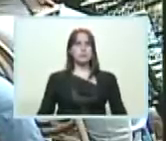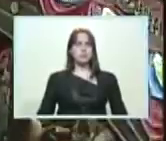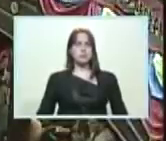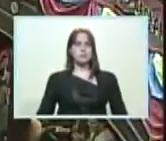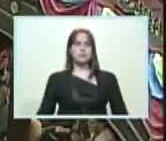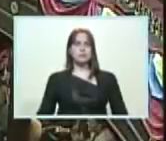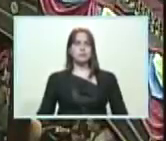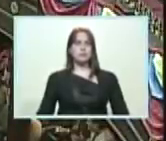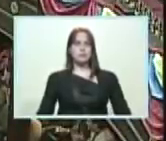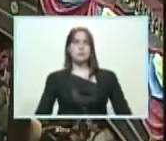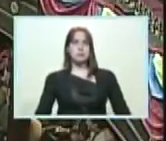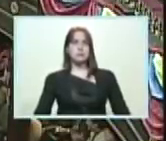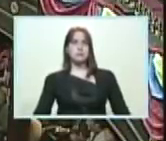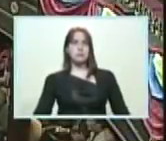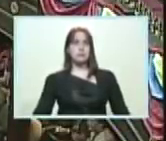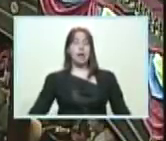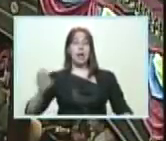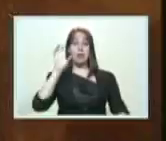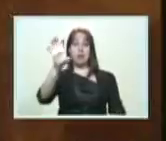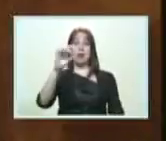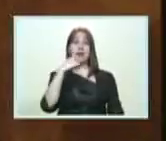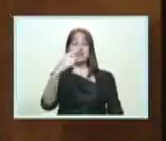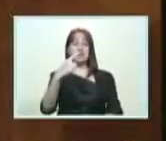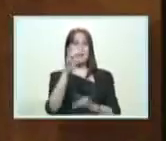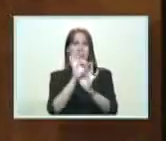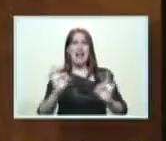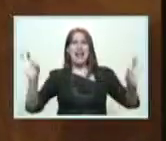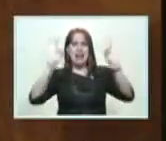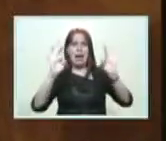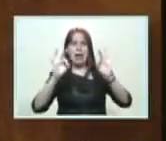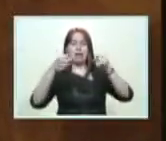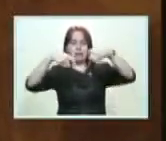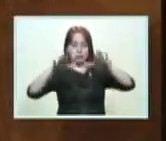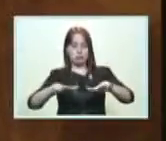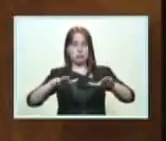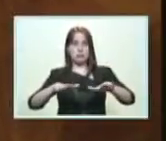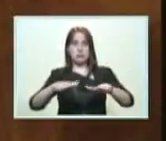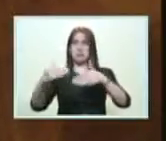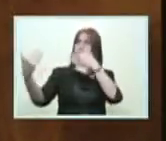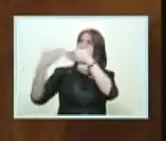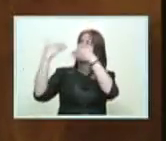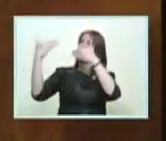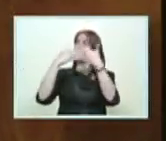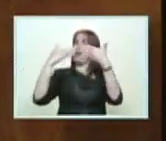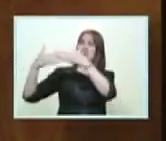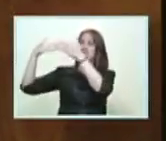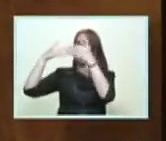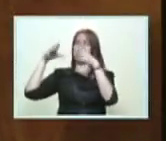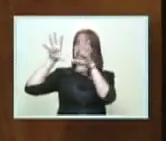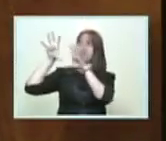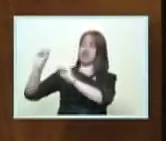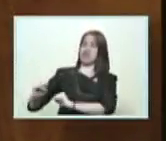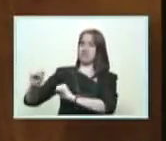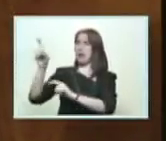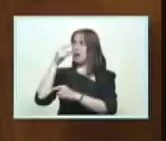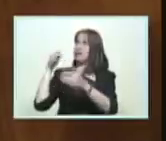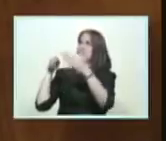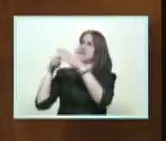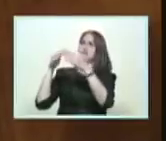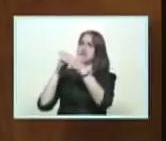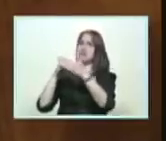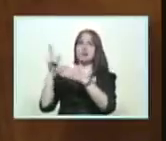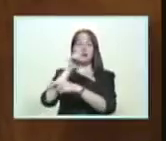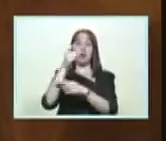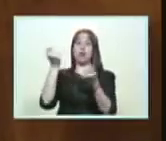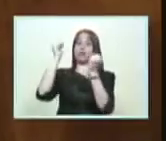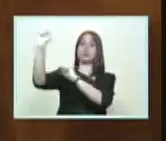Al país le decimos, nada nos detendrá, ni amenazas imperiales, ni pataleos oligarcas